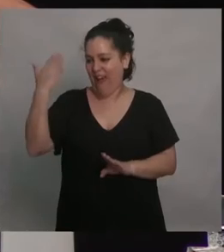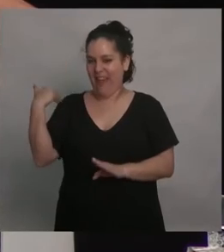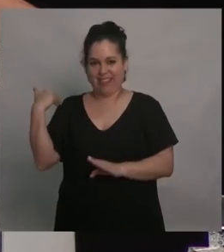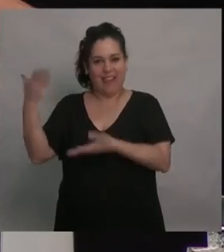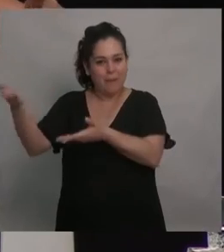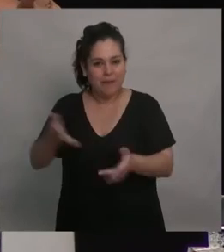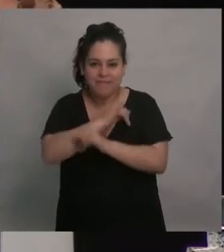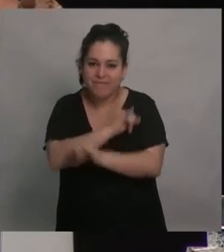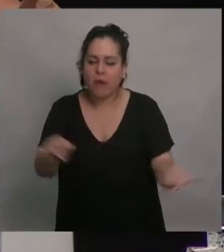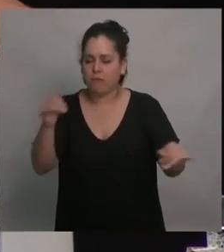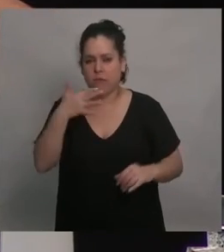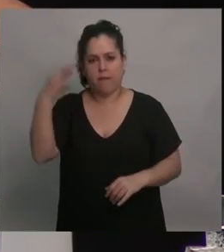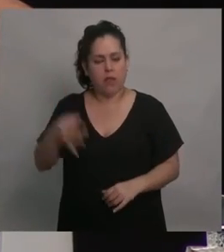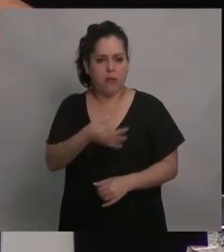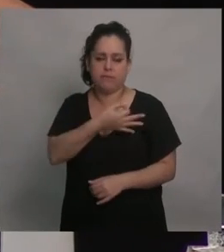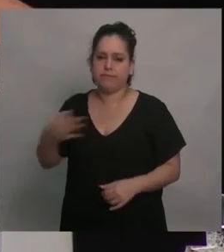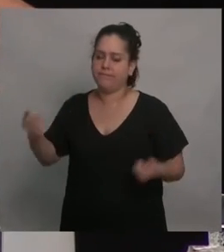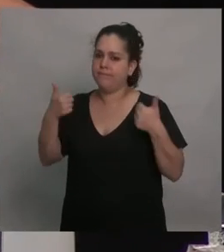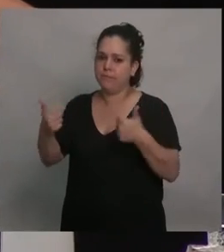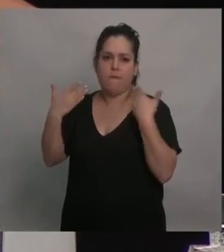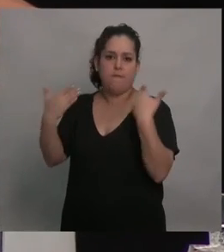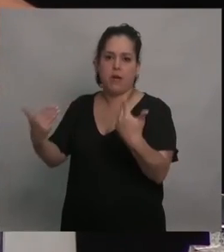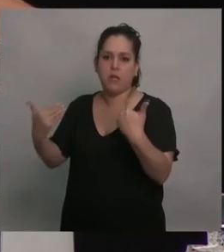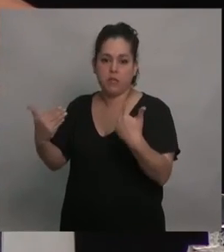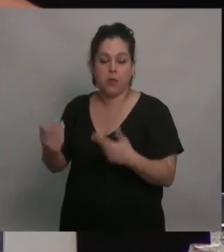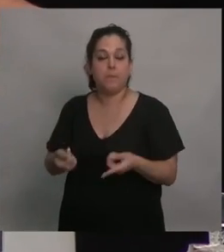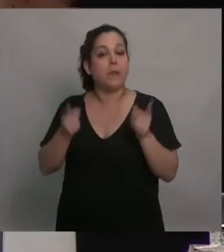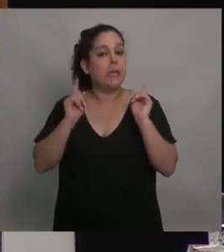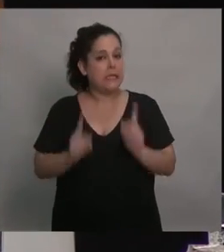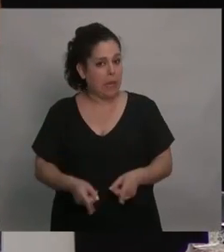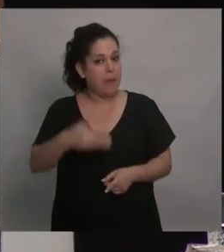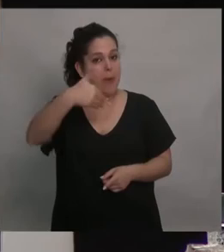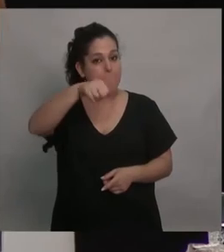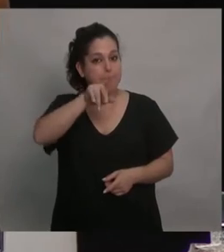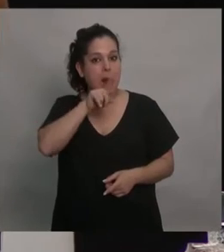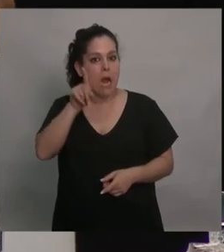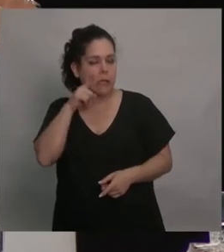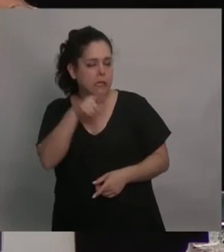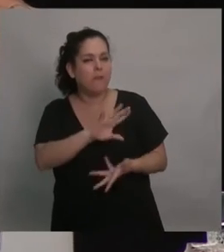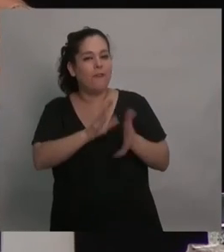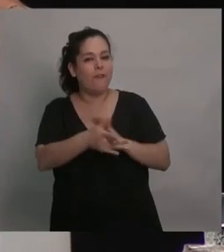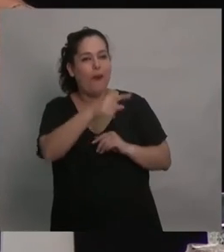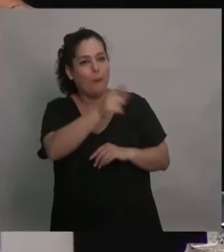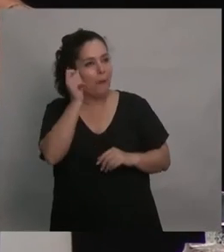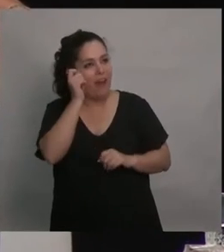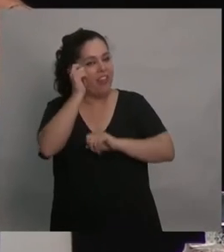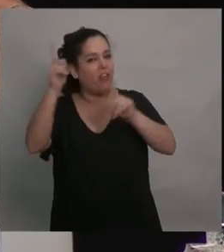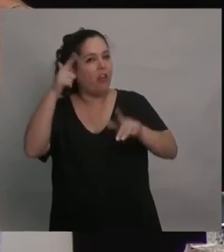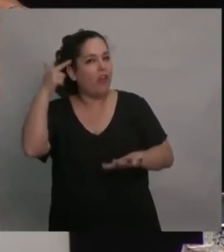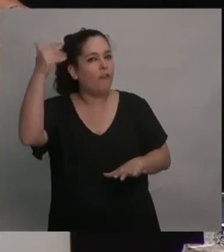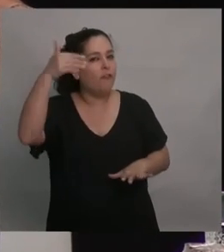aquí. Pero además, también Martí, con esa proyección que lo